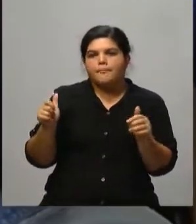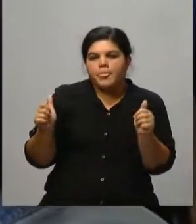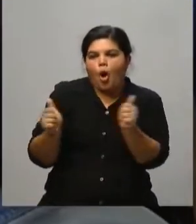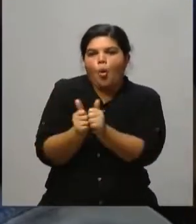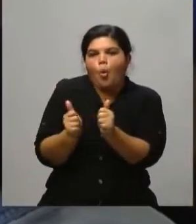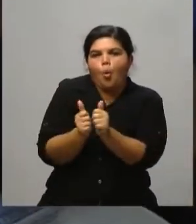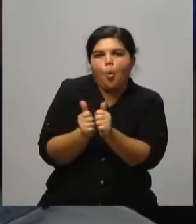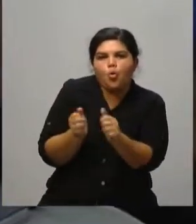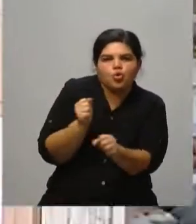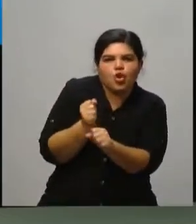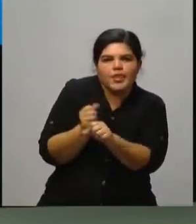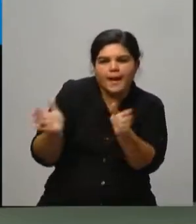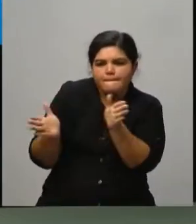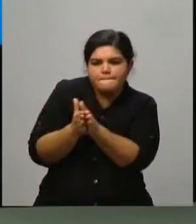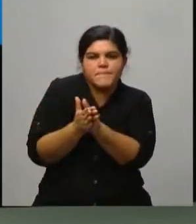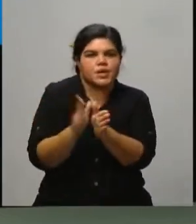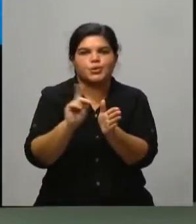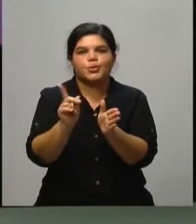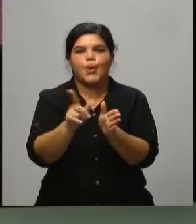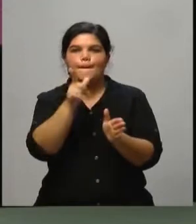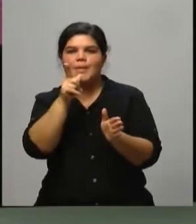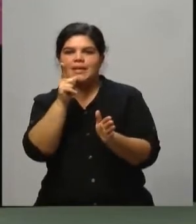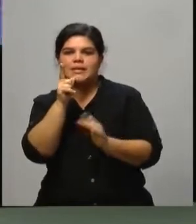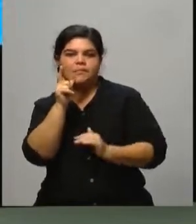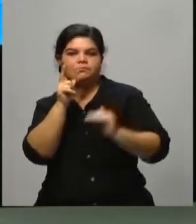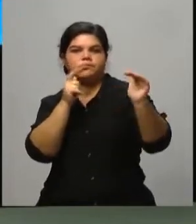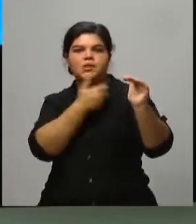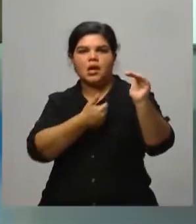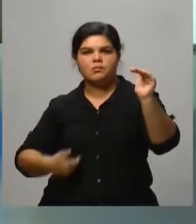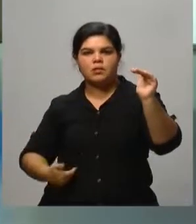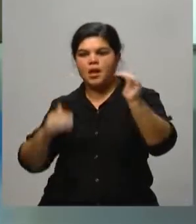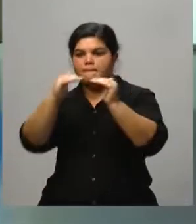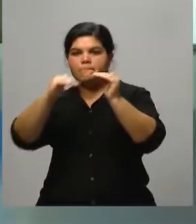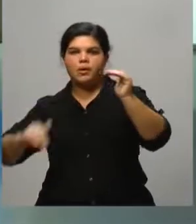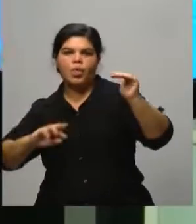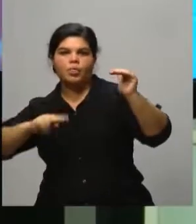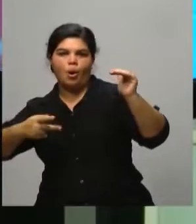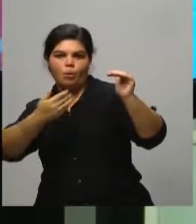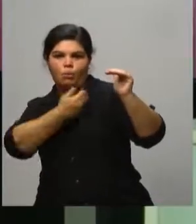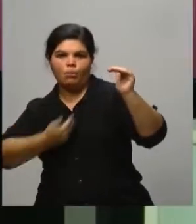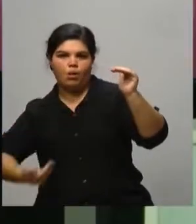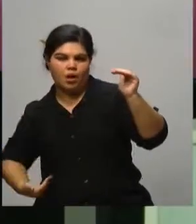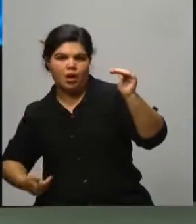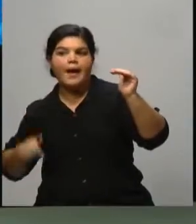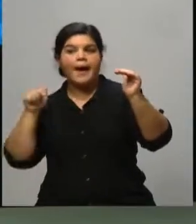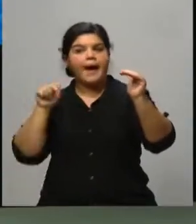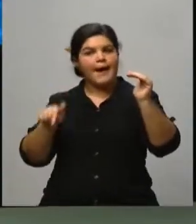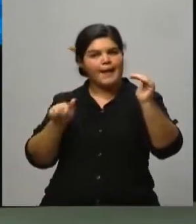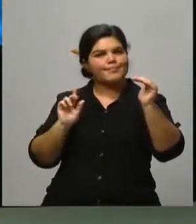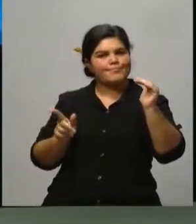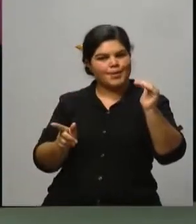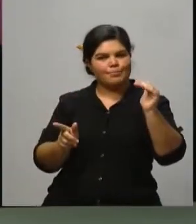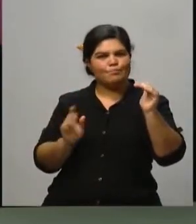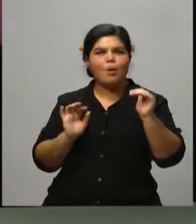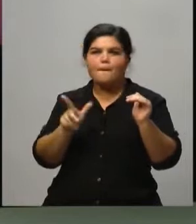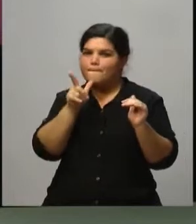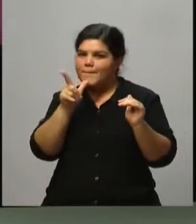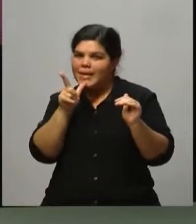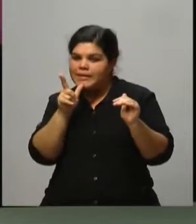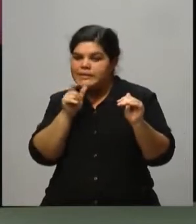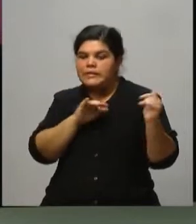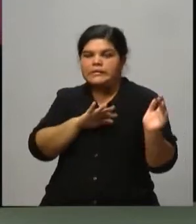Hay referentes que, conociendo el desgaste que ya tienen, deberían alejarse. Mantenerse al margen. Alejarse y